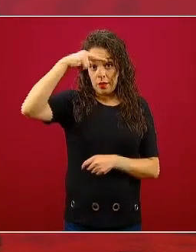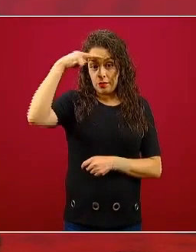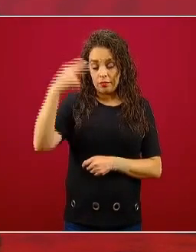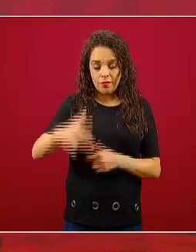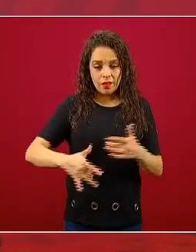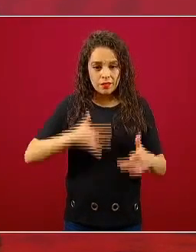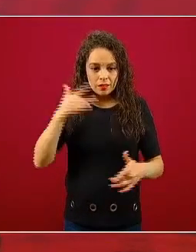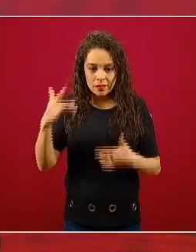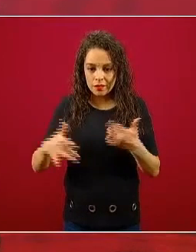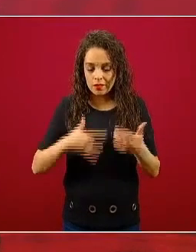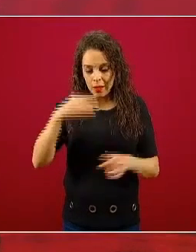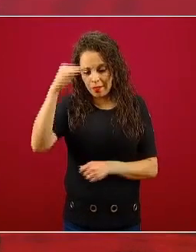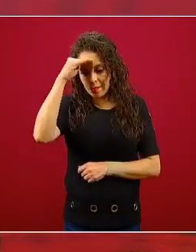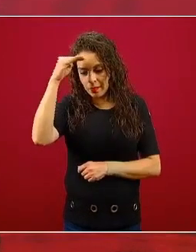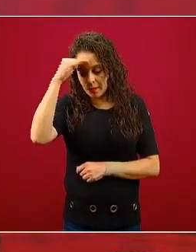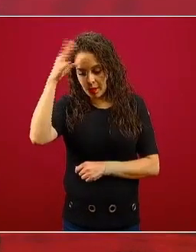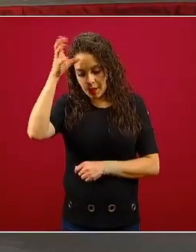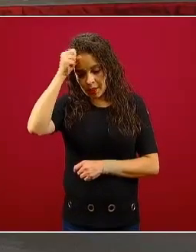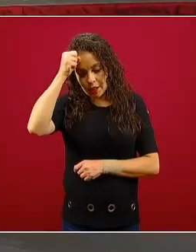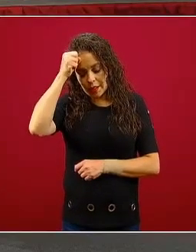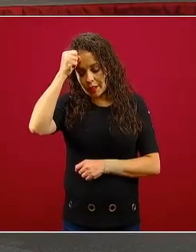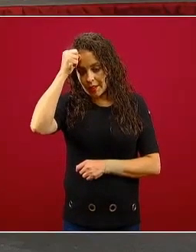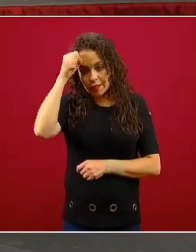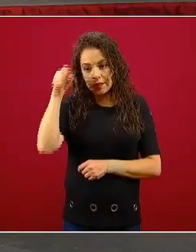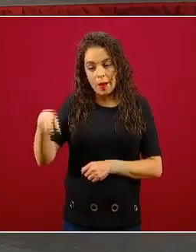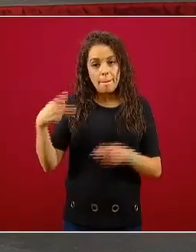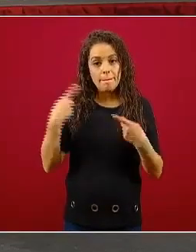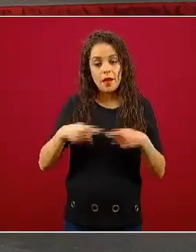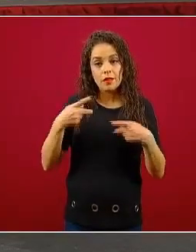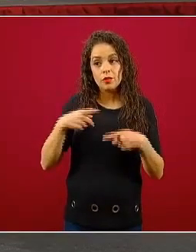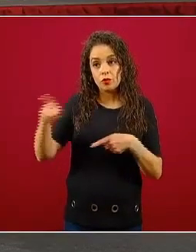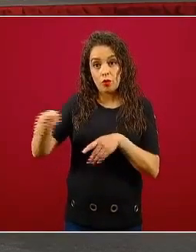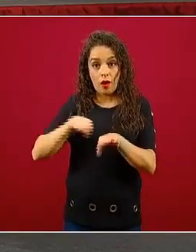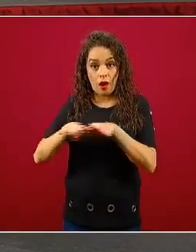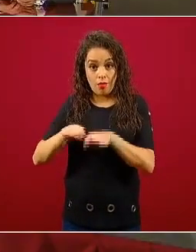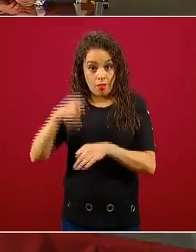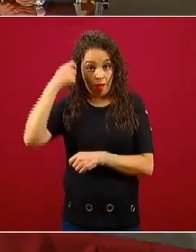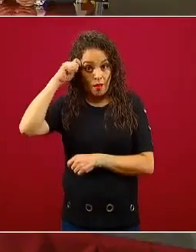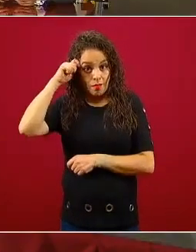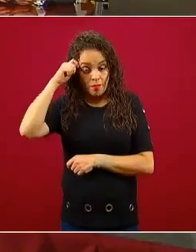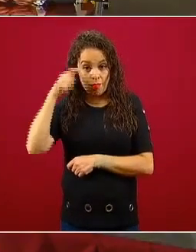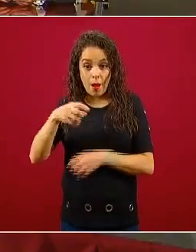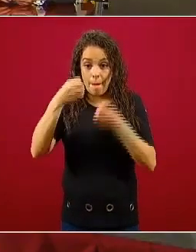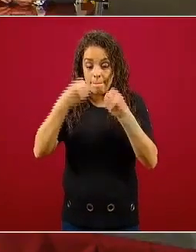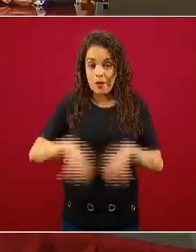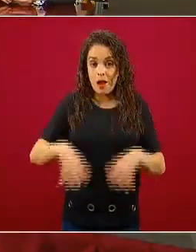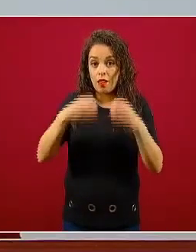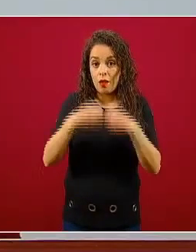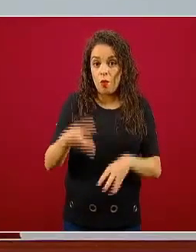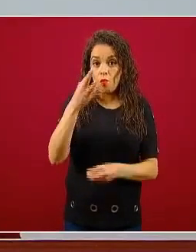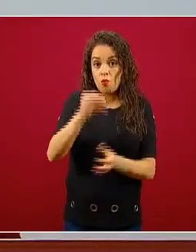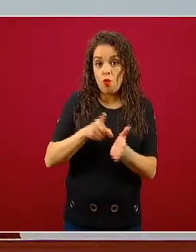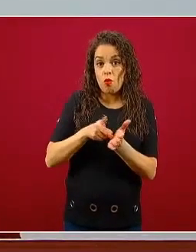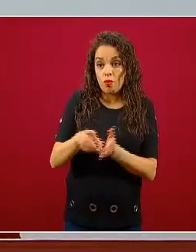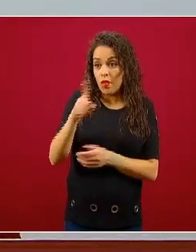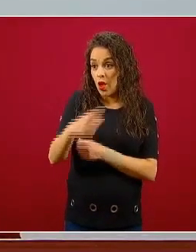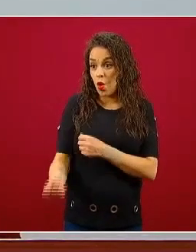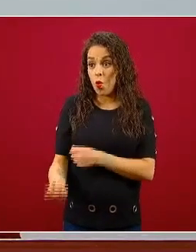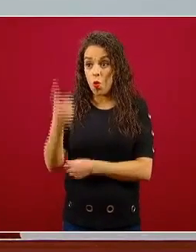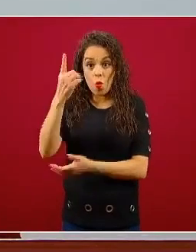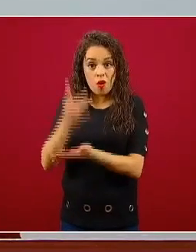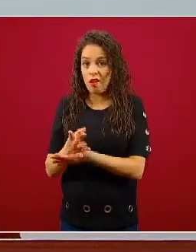no solamente las trabajadoras del hogar están perdiendo derechos hoy, sino muchos otros grupos que han sido